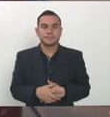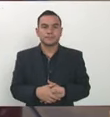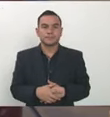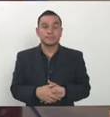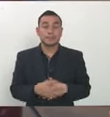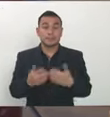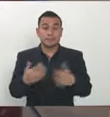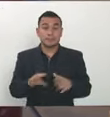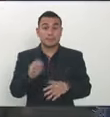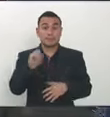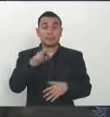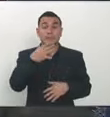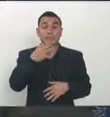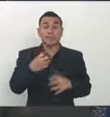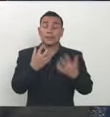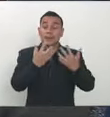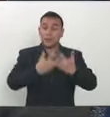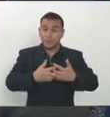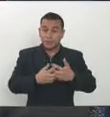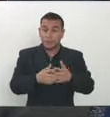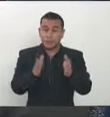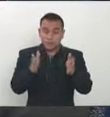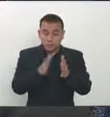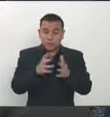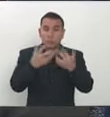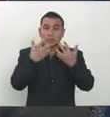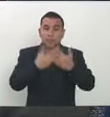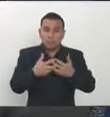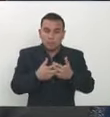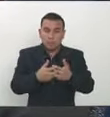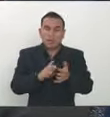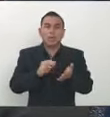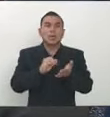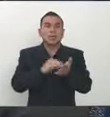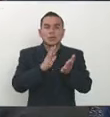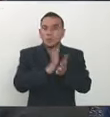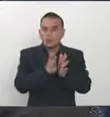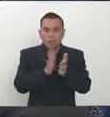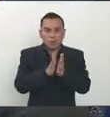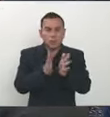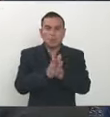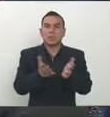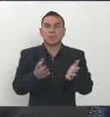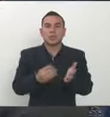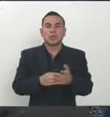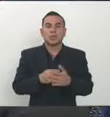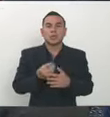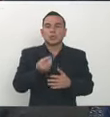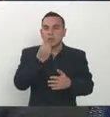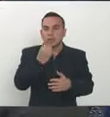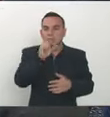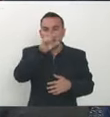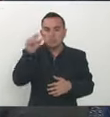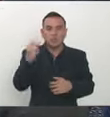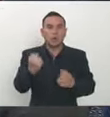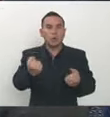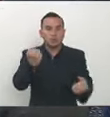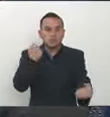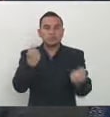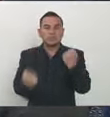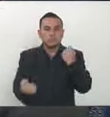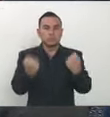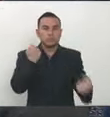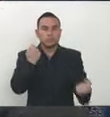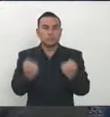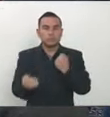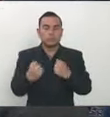Como dije, esto incluye empresas pequeñas, empresas micro, dueños y trabajadores de restaurantes, comedores, gimnasios, que también prohibimos, las